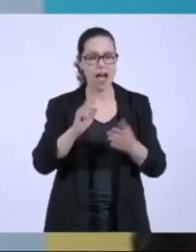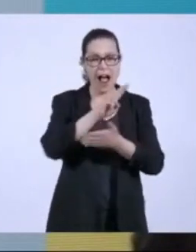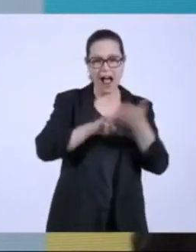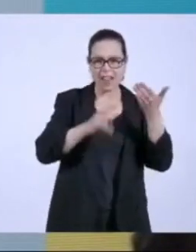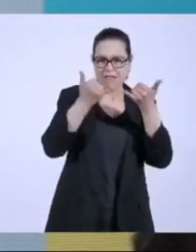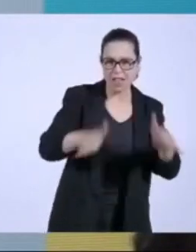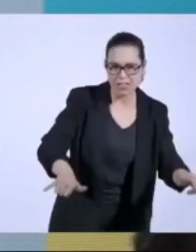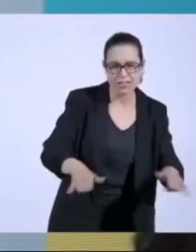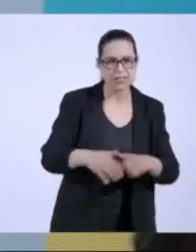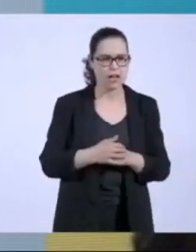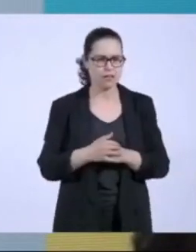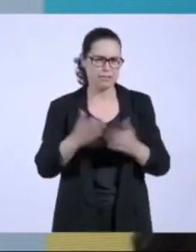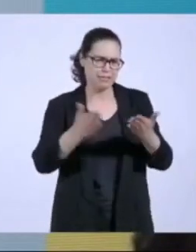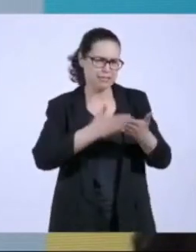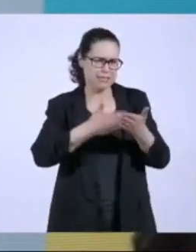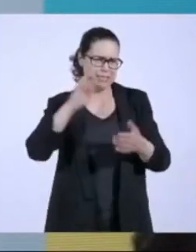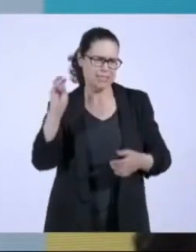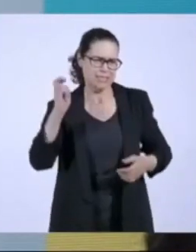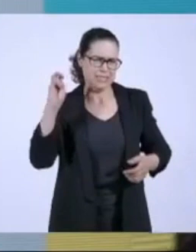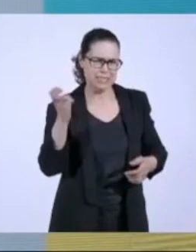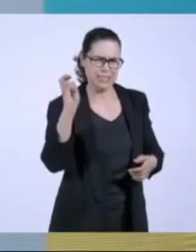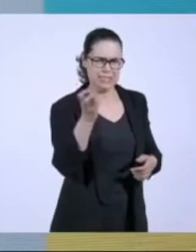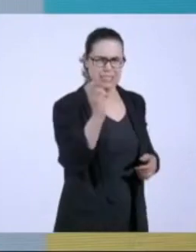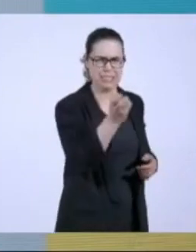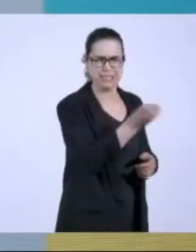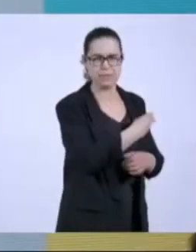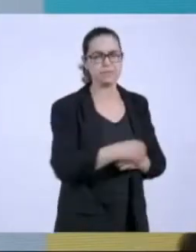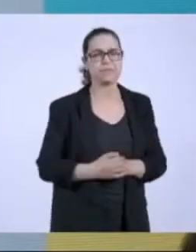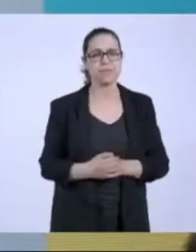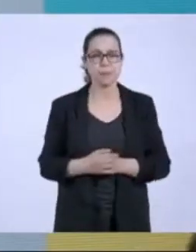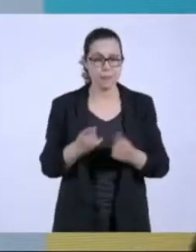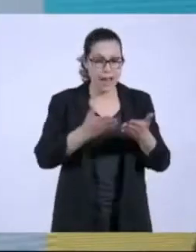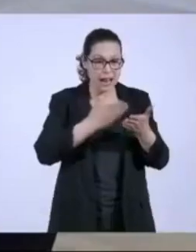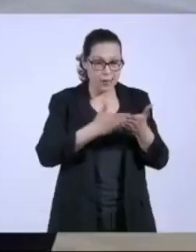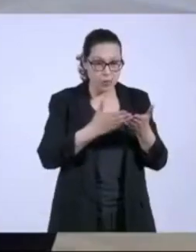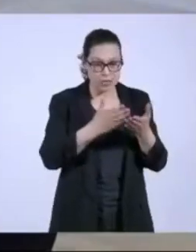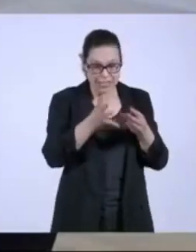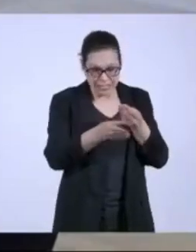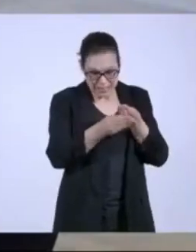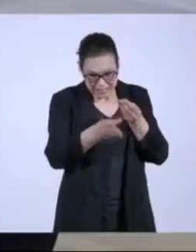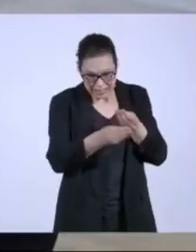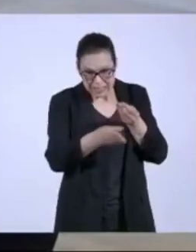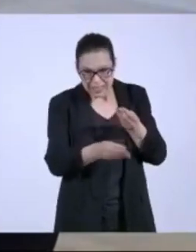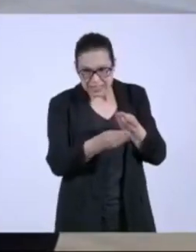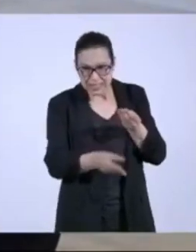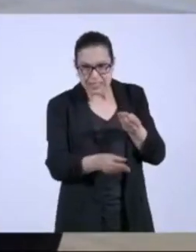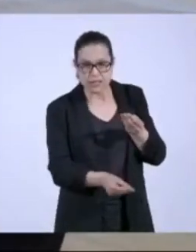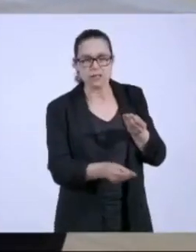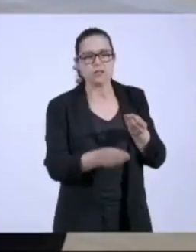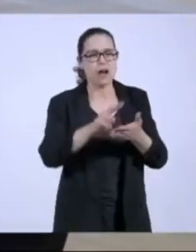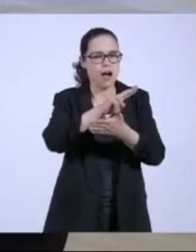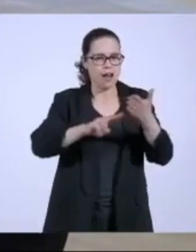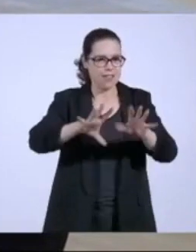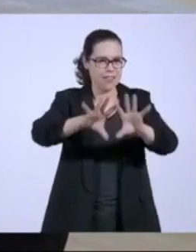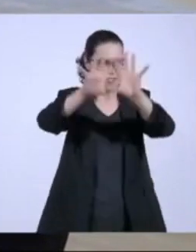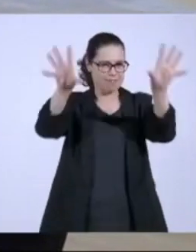Festa, en fin. Entre todos van conformando o gran retrato colectivo dun país, o